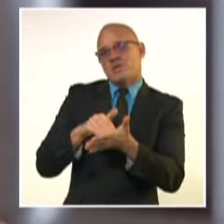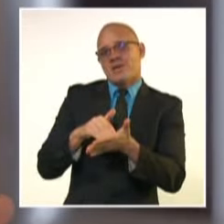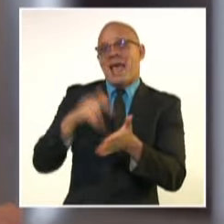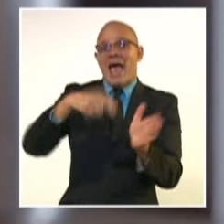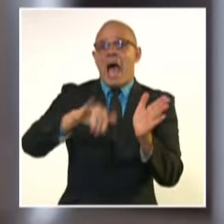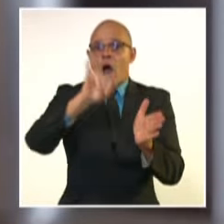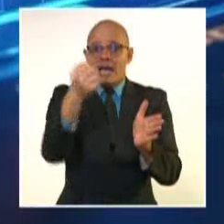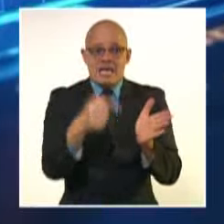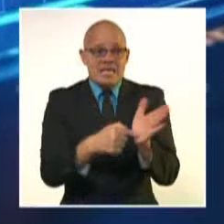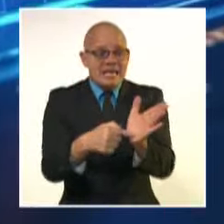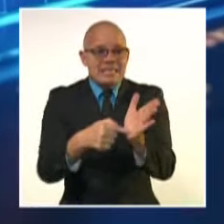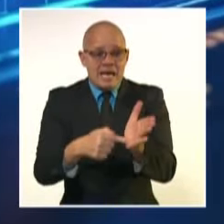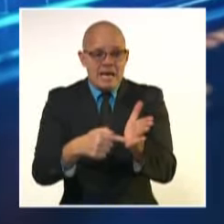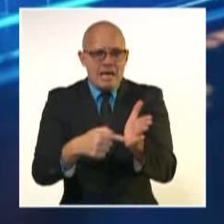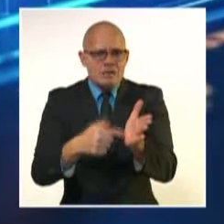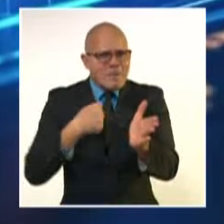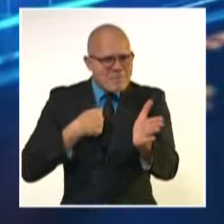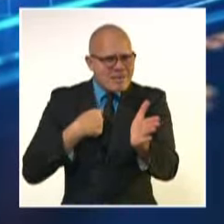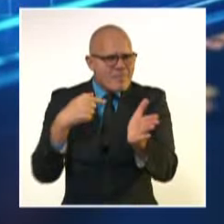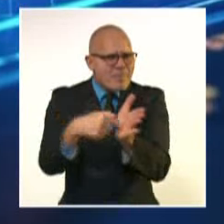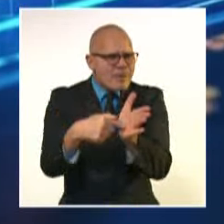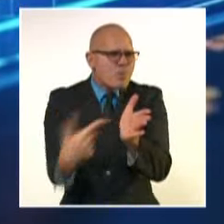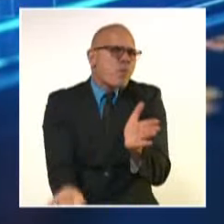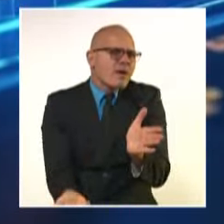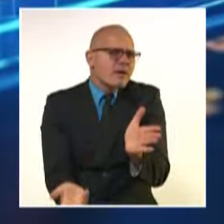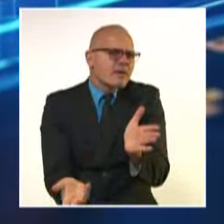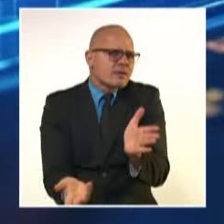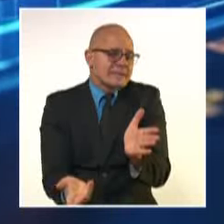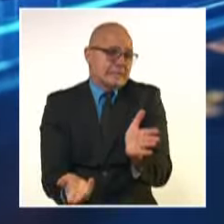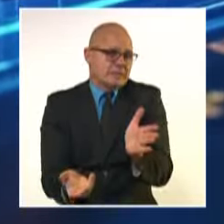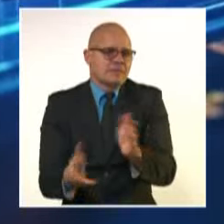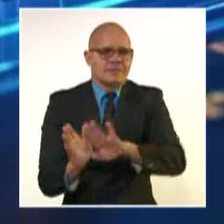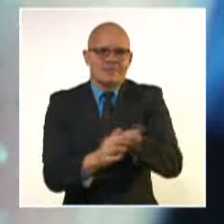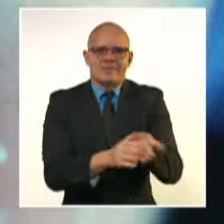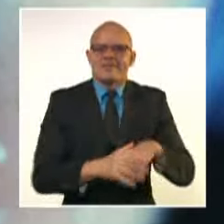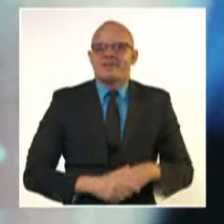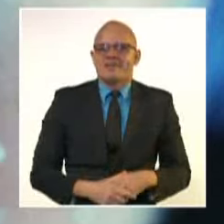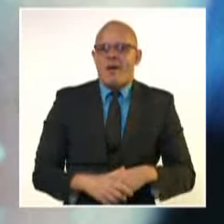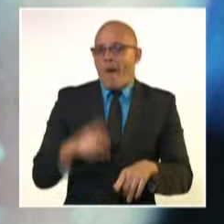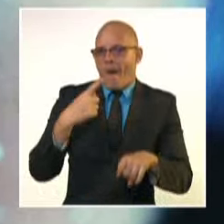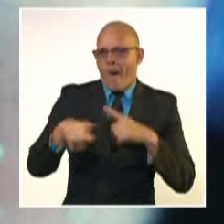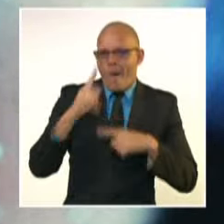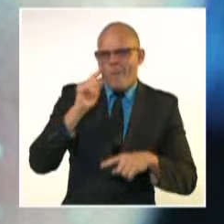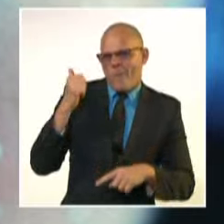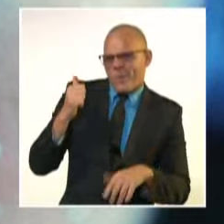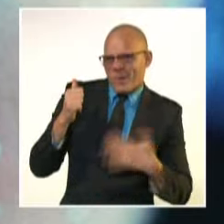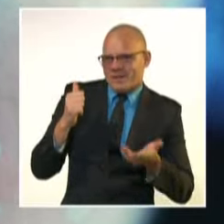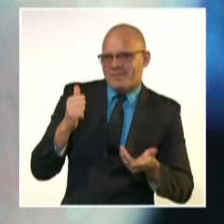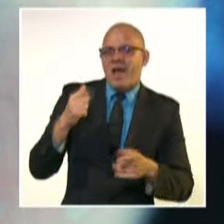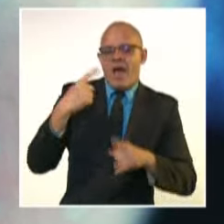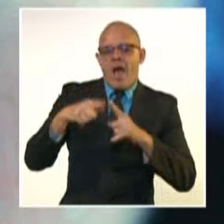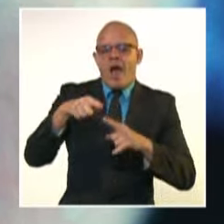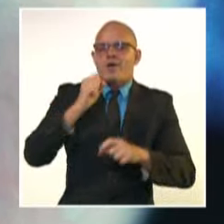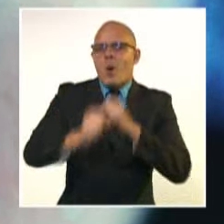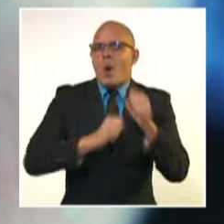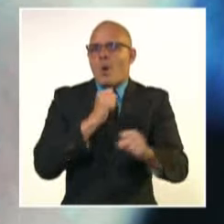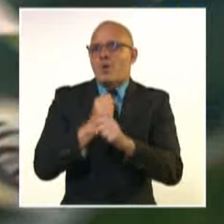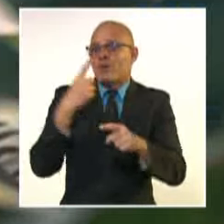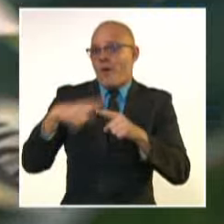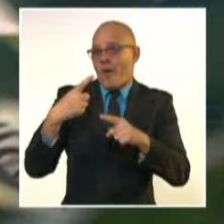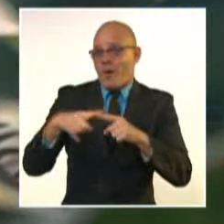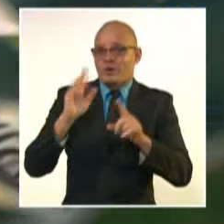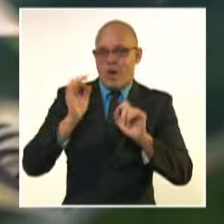es muy interesante. Otra arista genera polémica desde la academia y la práctica. Se trata de los patrones estéticos que produce la